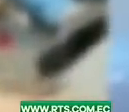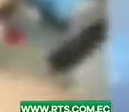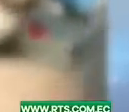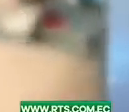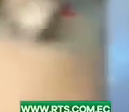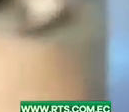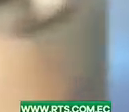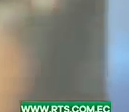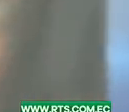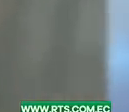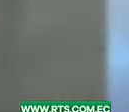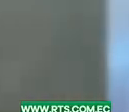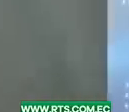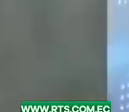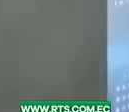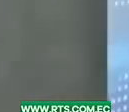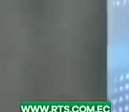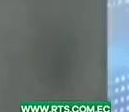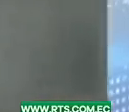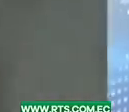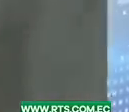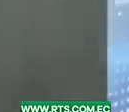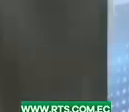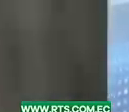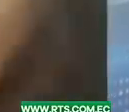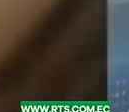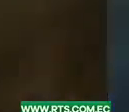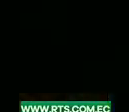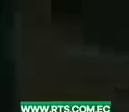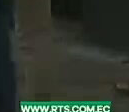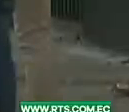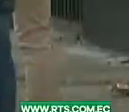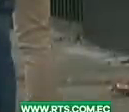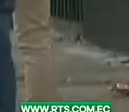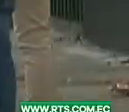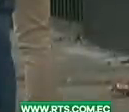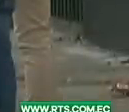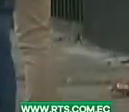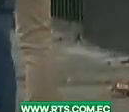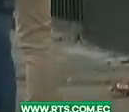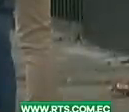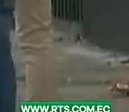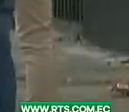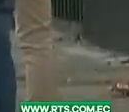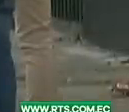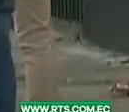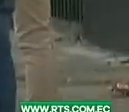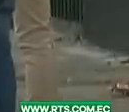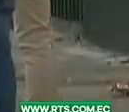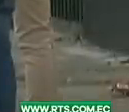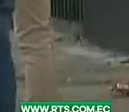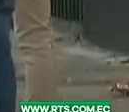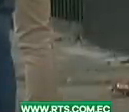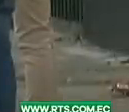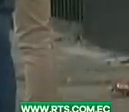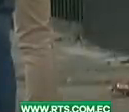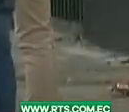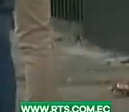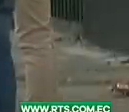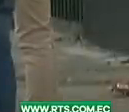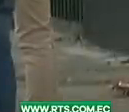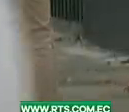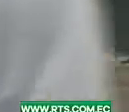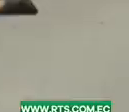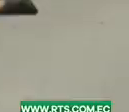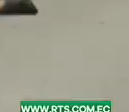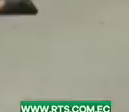Como ya es normal en este tipo de casos, los vecinos y los testigos no quisieron dar mayores detalles. Sin embargo, la policía